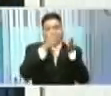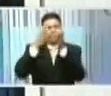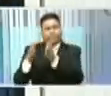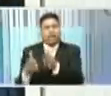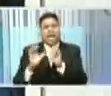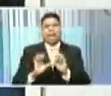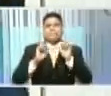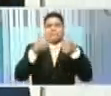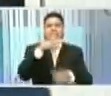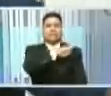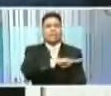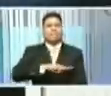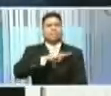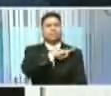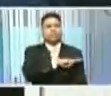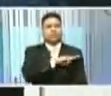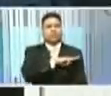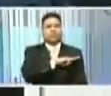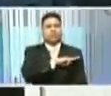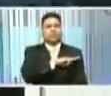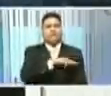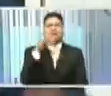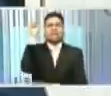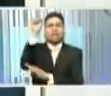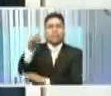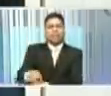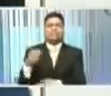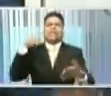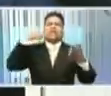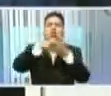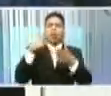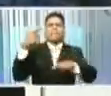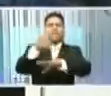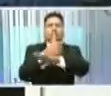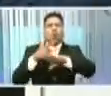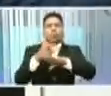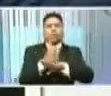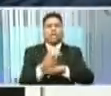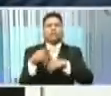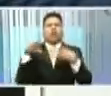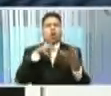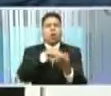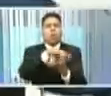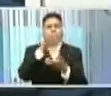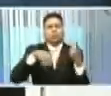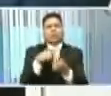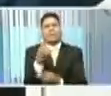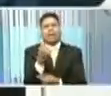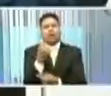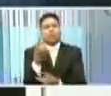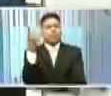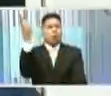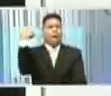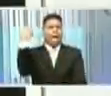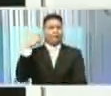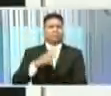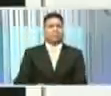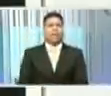de las misiones y la derrota del golpe de Estado y la guerra económica de aquella etapa. Primera